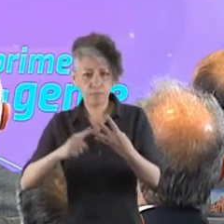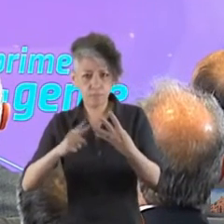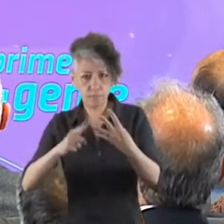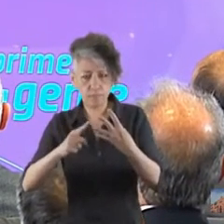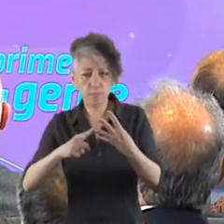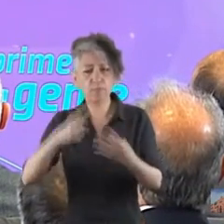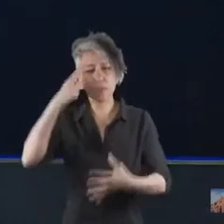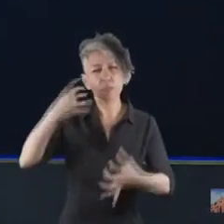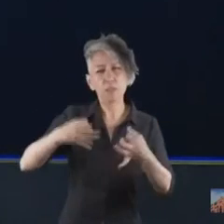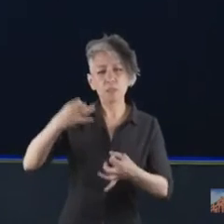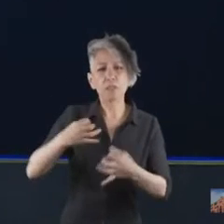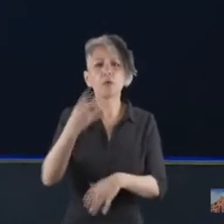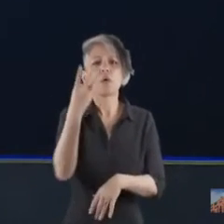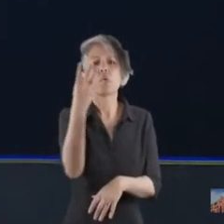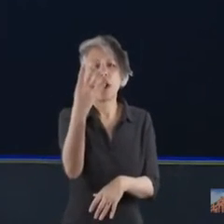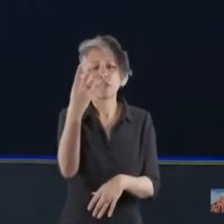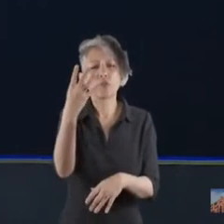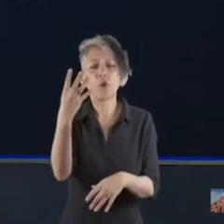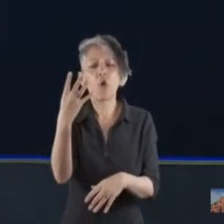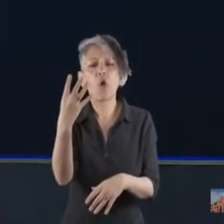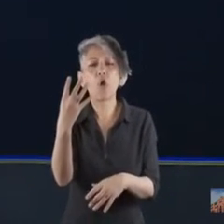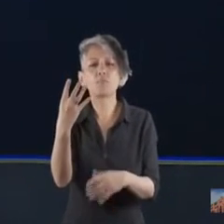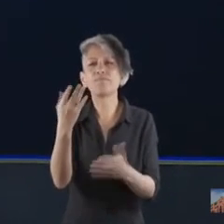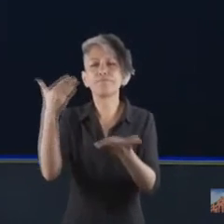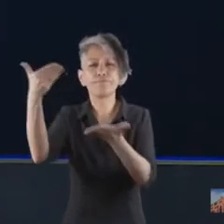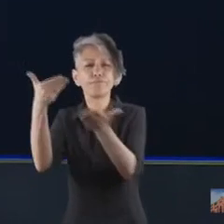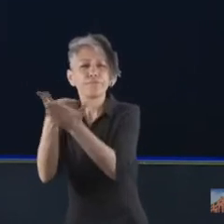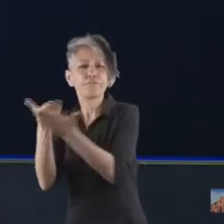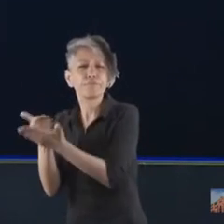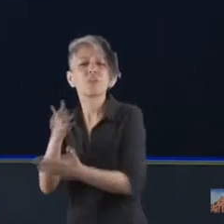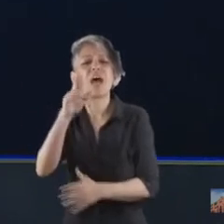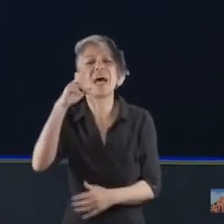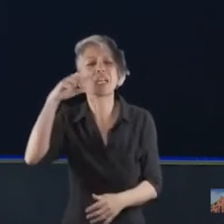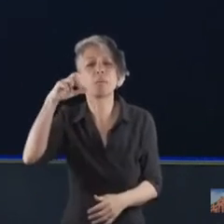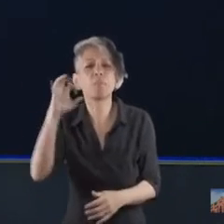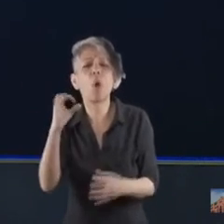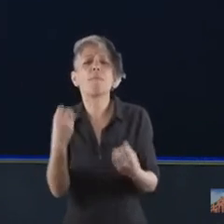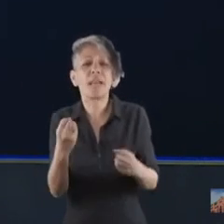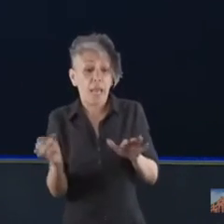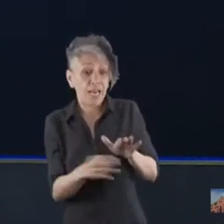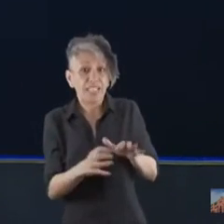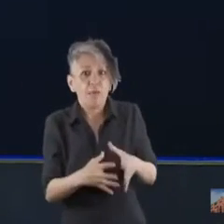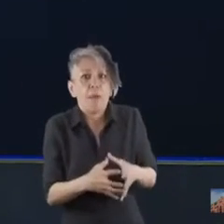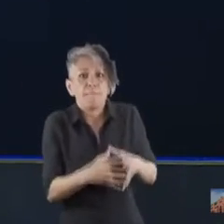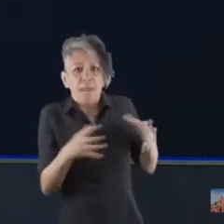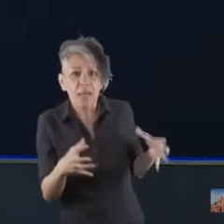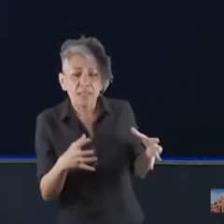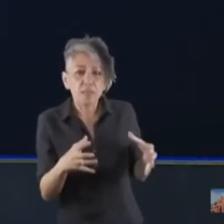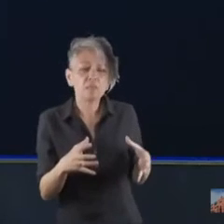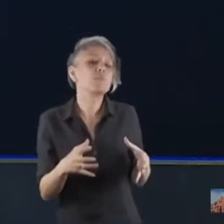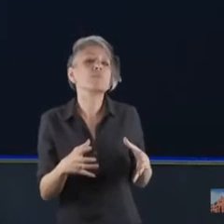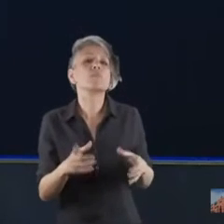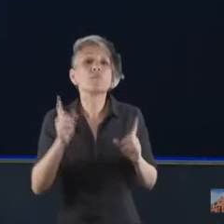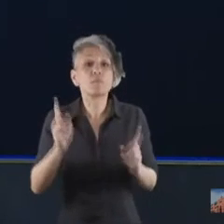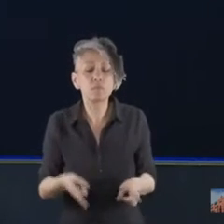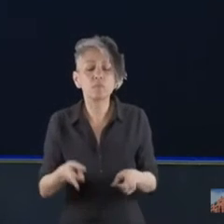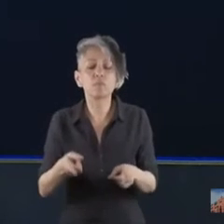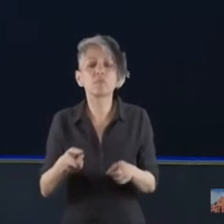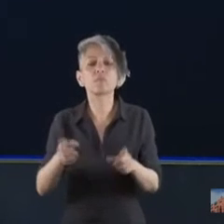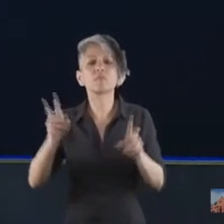ofertas de ritmo para fortalecimiento de reservas y recompra de deuda soberana